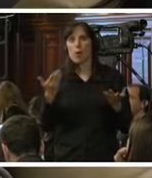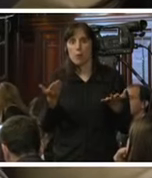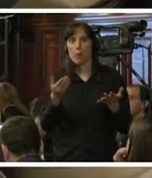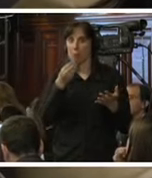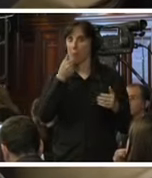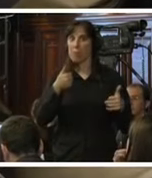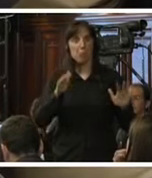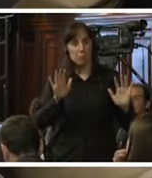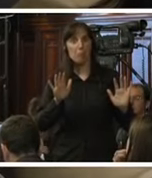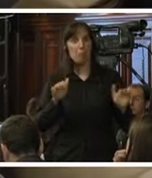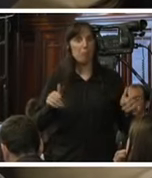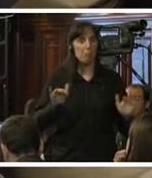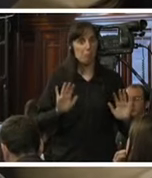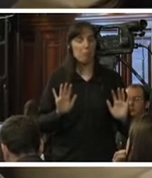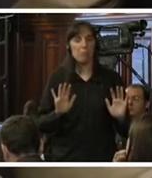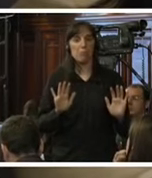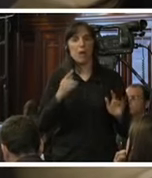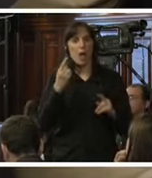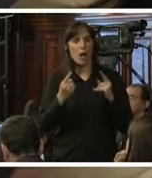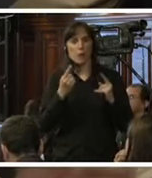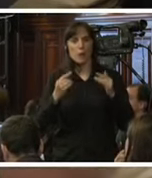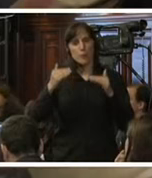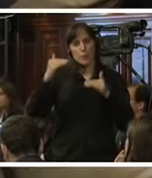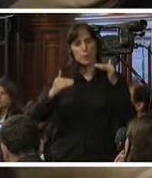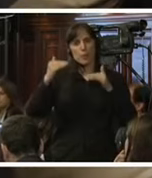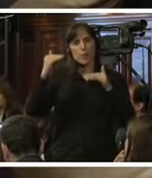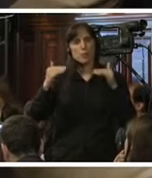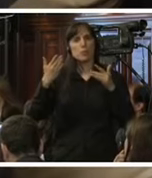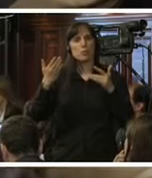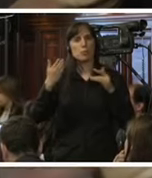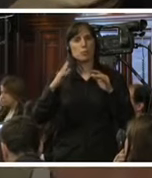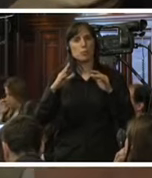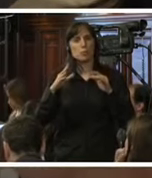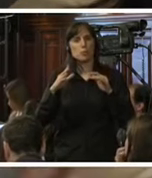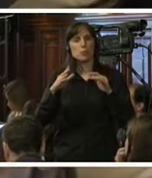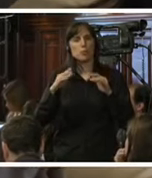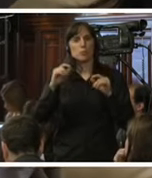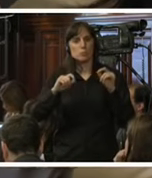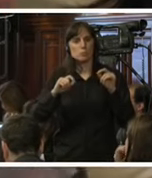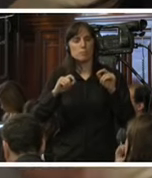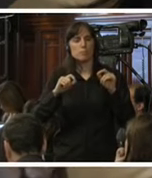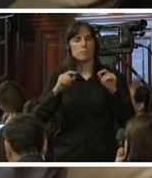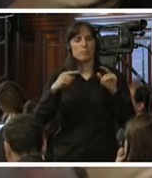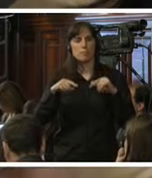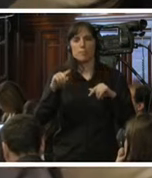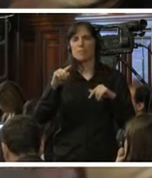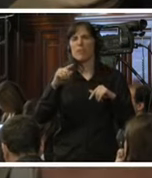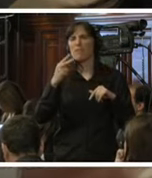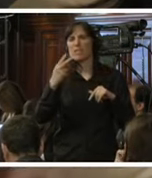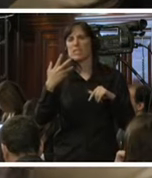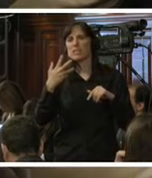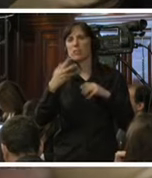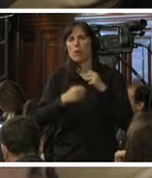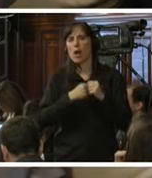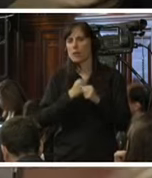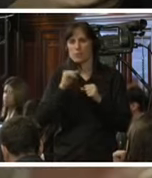bastante bien, digamos, en función de algunos estándares. Pero a 25 o más años de la